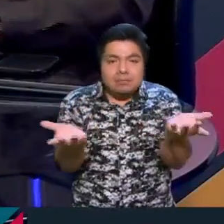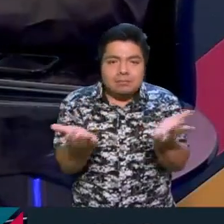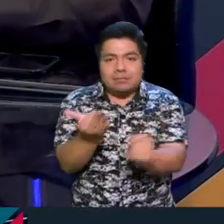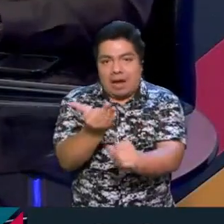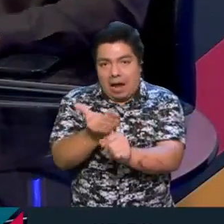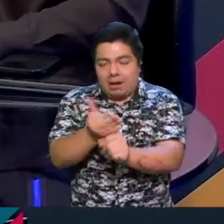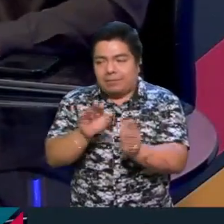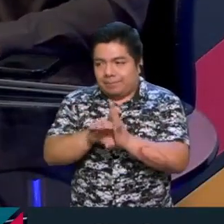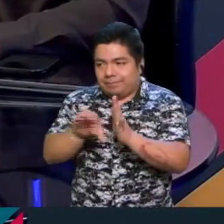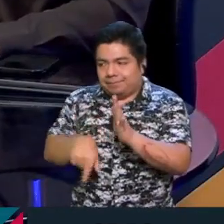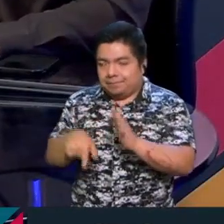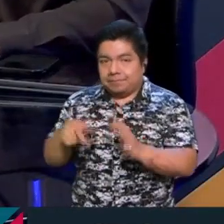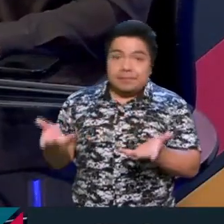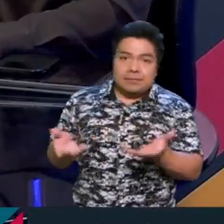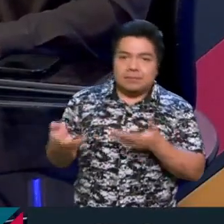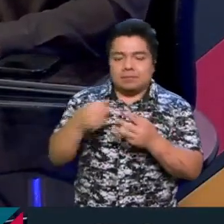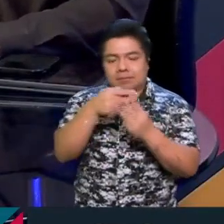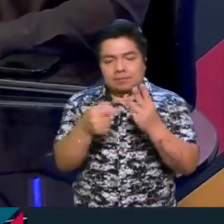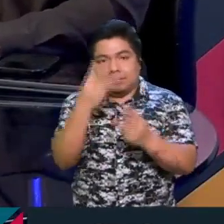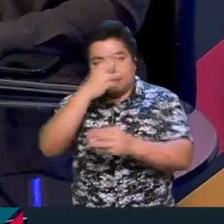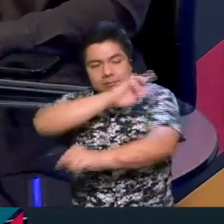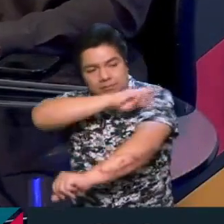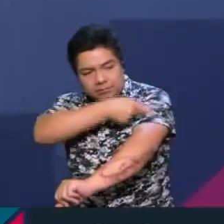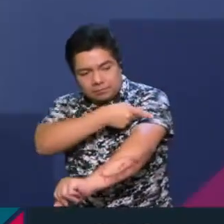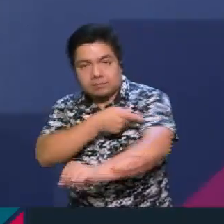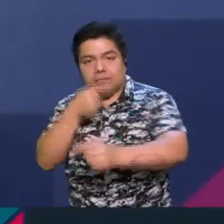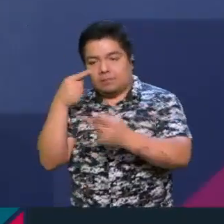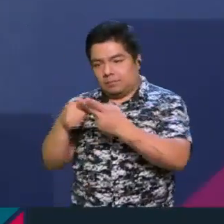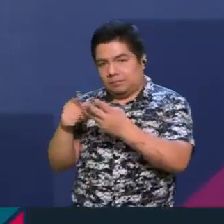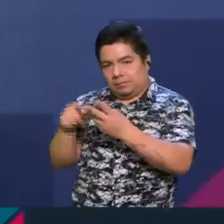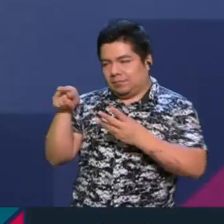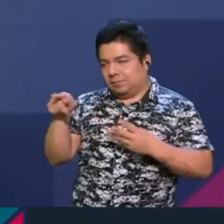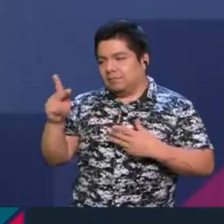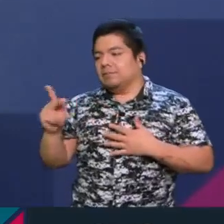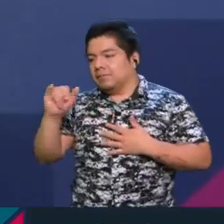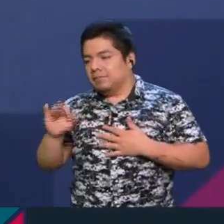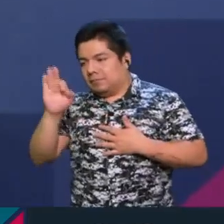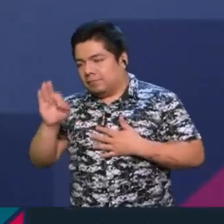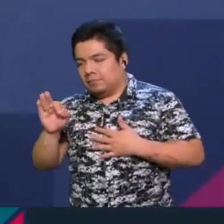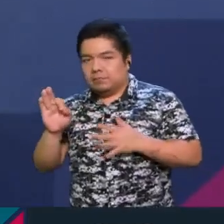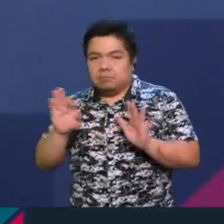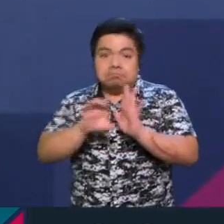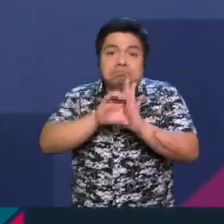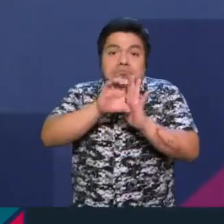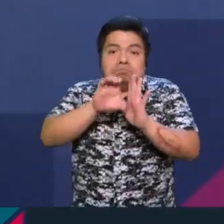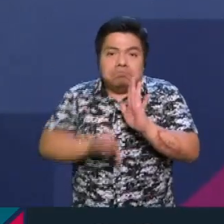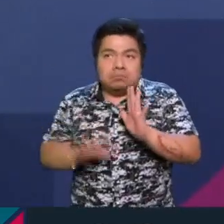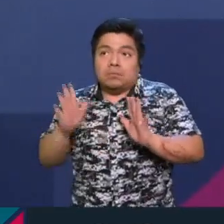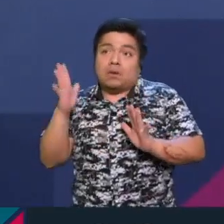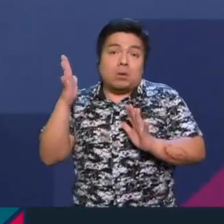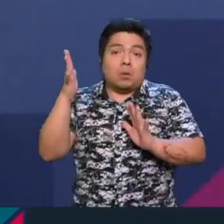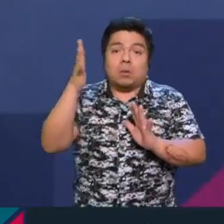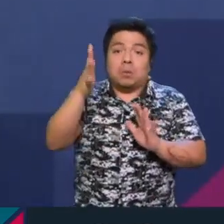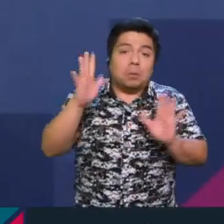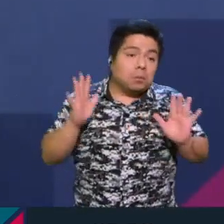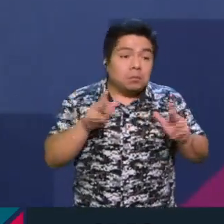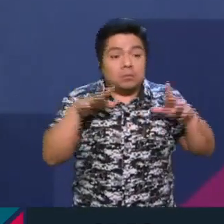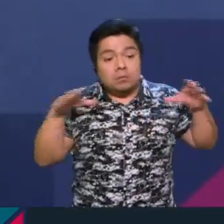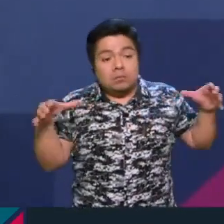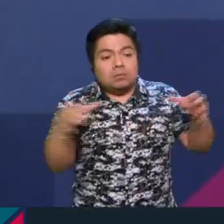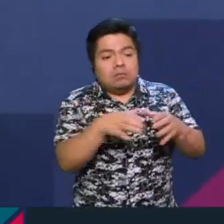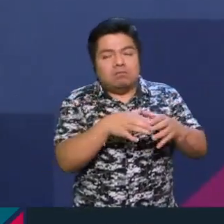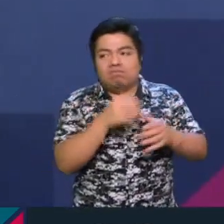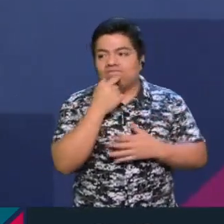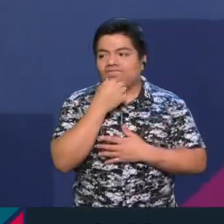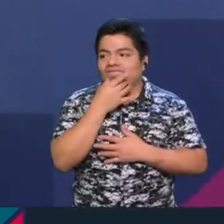caso, por ejemplo, pues se toca uno de los 3 poderes, se modifica el Poder Judicial, pero nada impide, por ejemplo, que en el futuro el pueblo de México diga, ¿saben